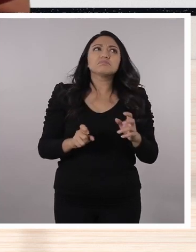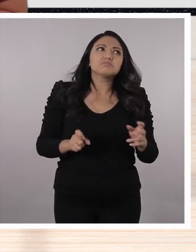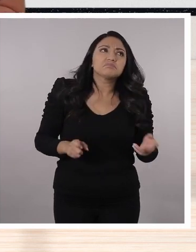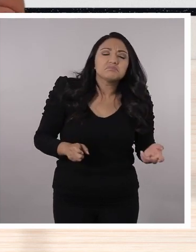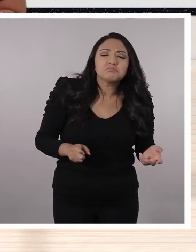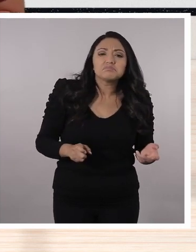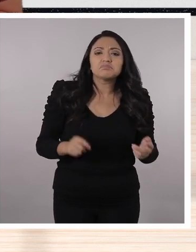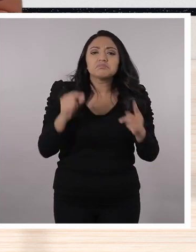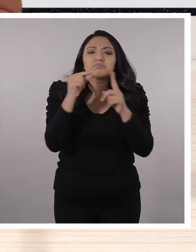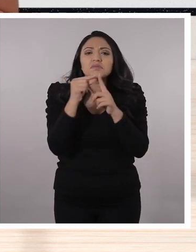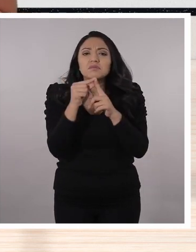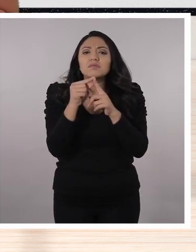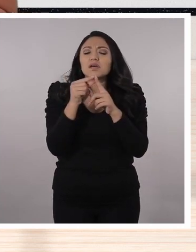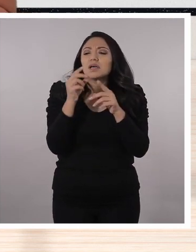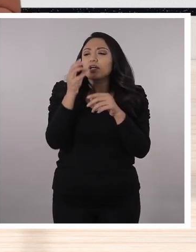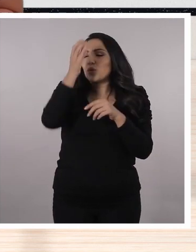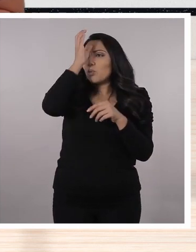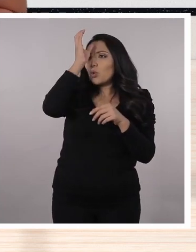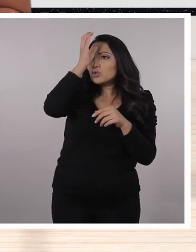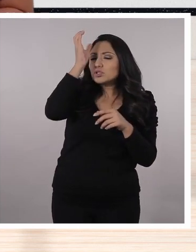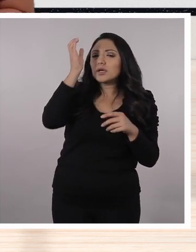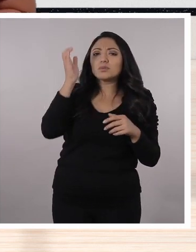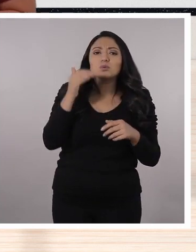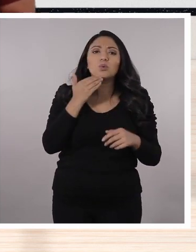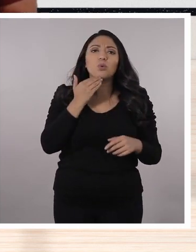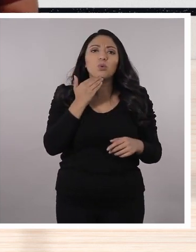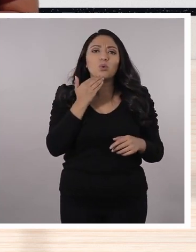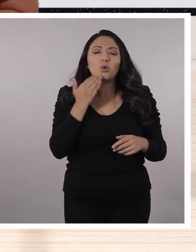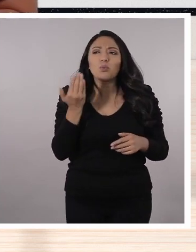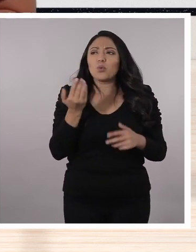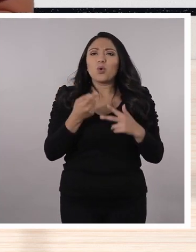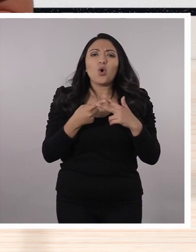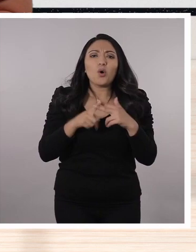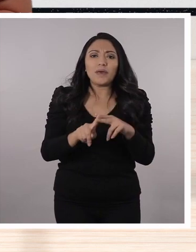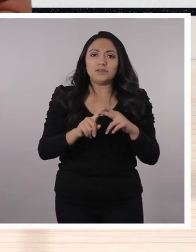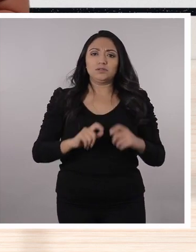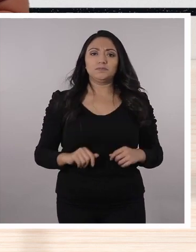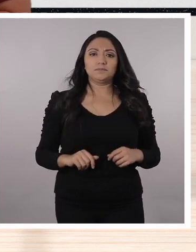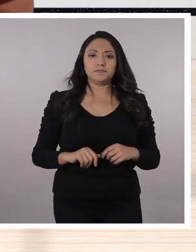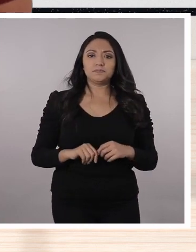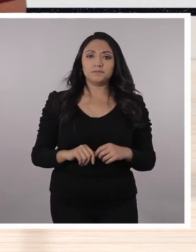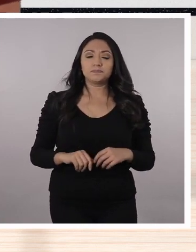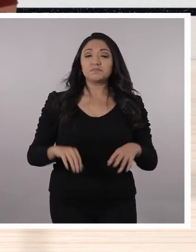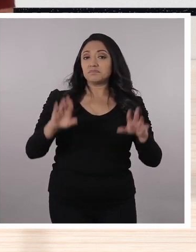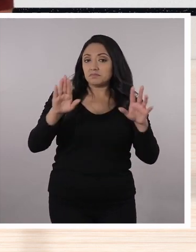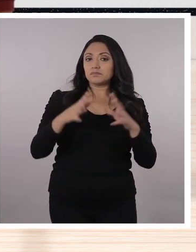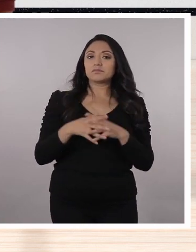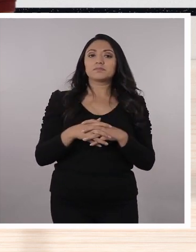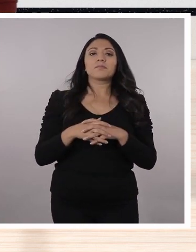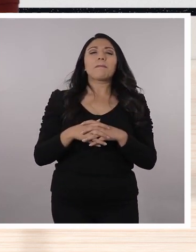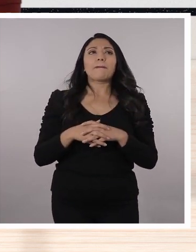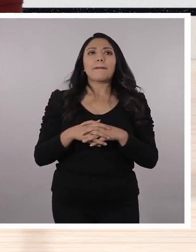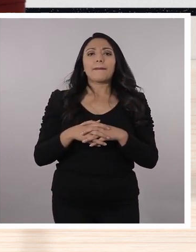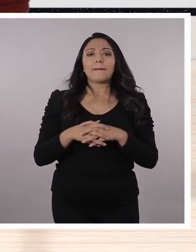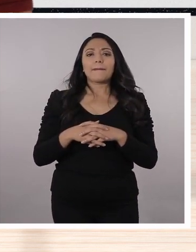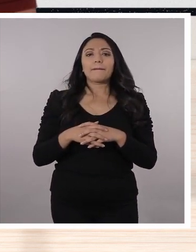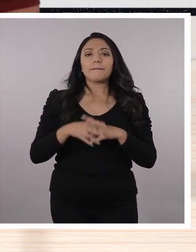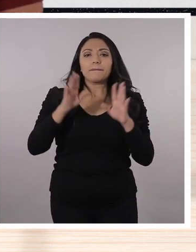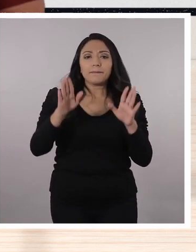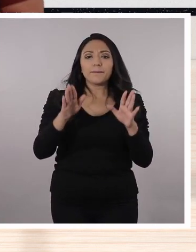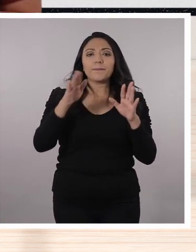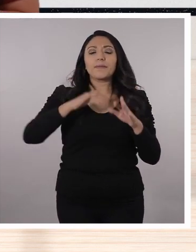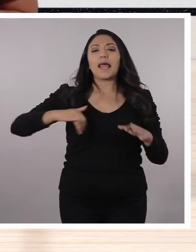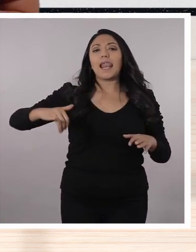clave que puede ser una definición o alguna característica inicial de la democracia. Profe, puede ser algo